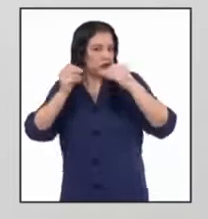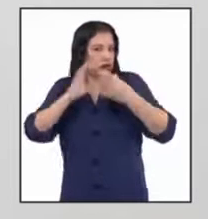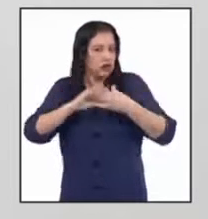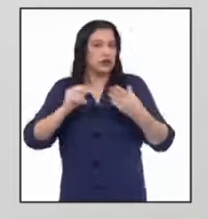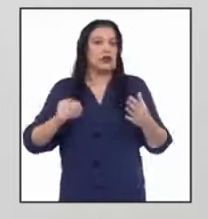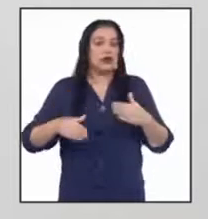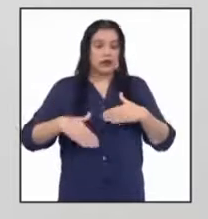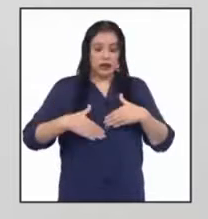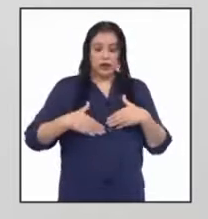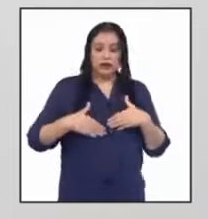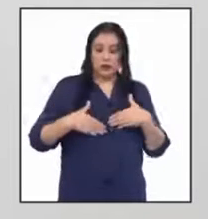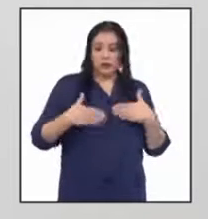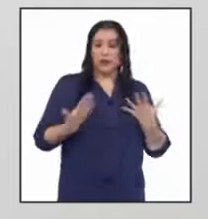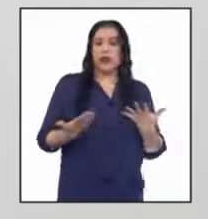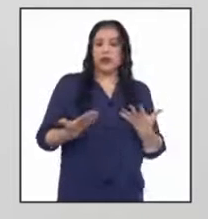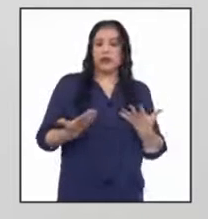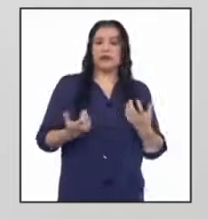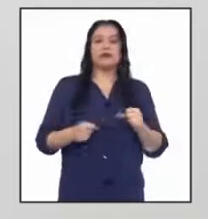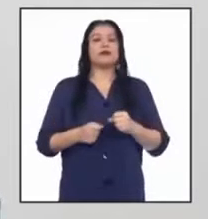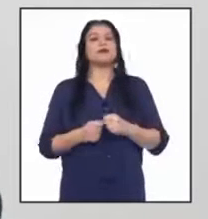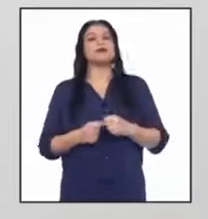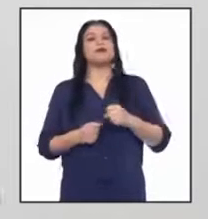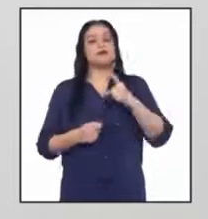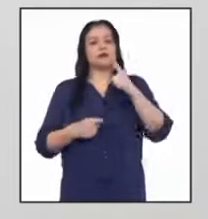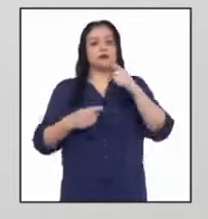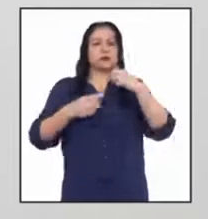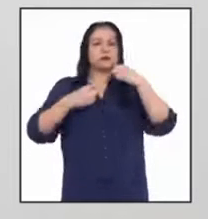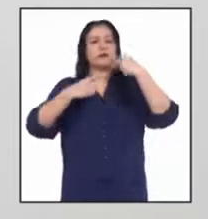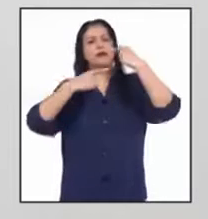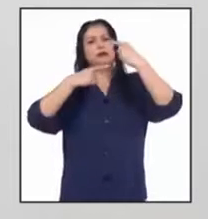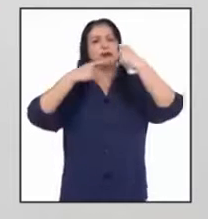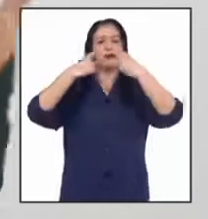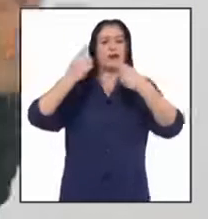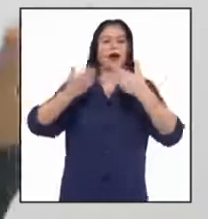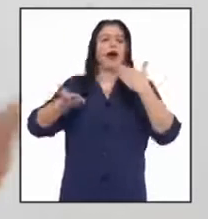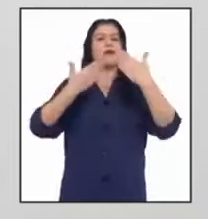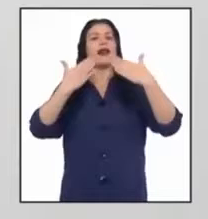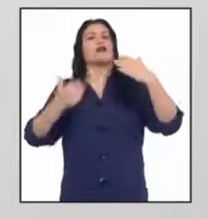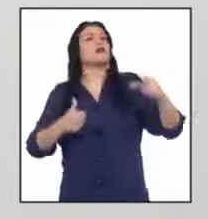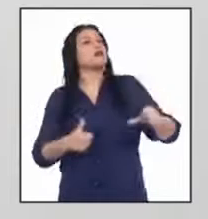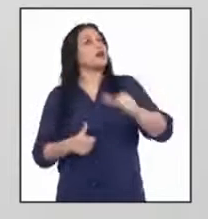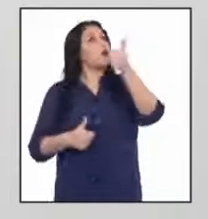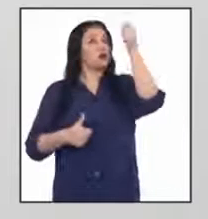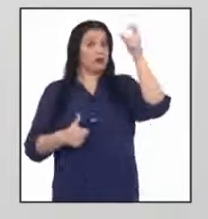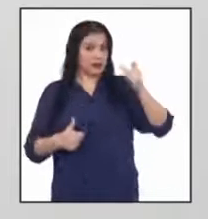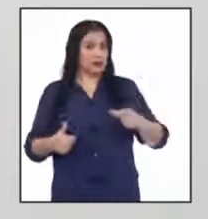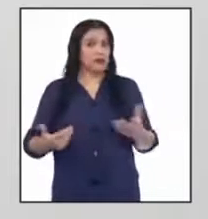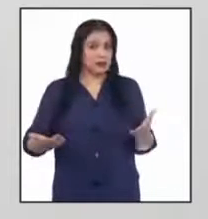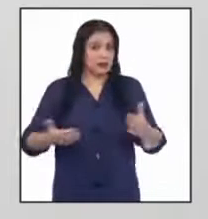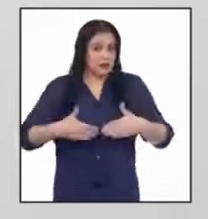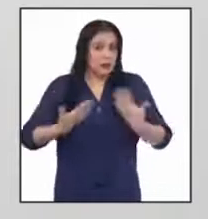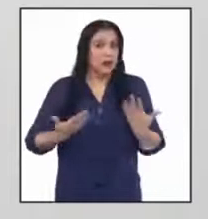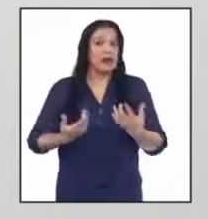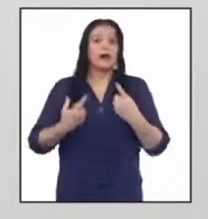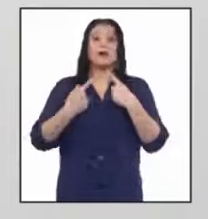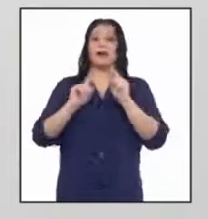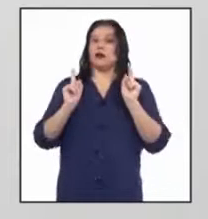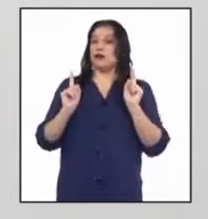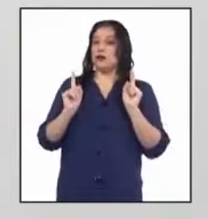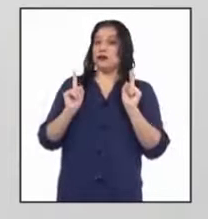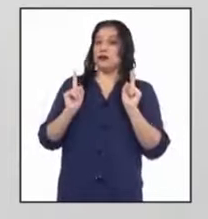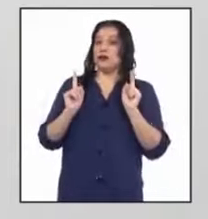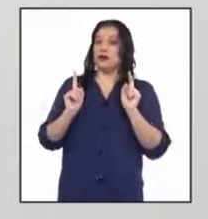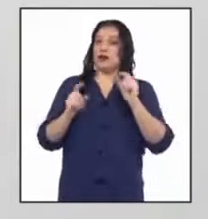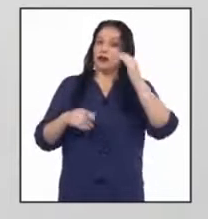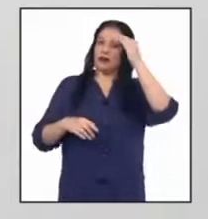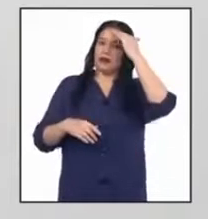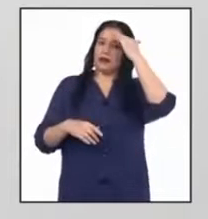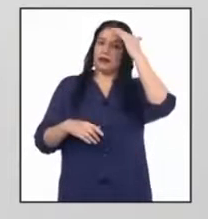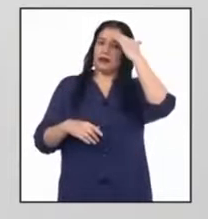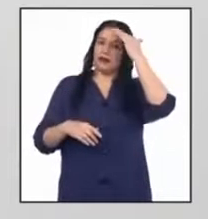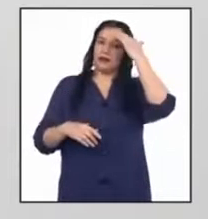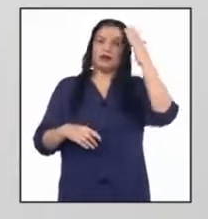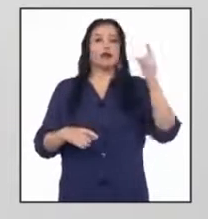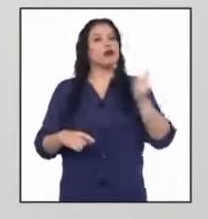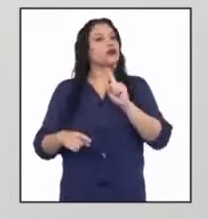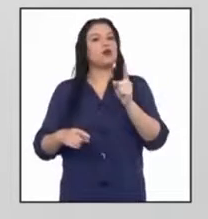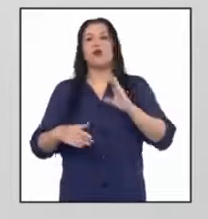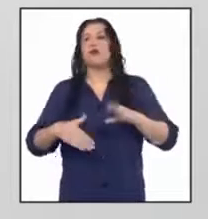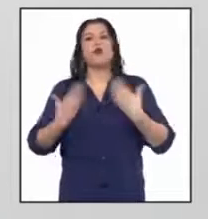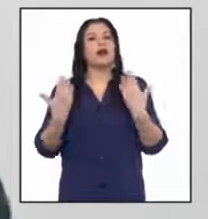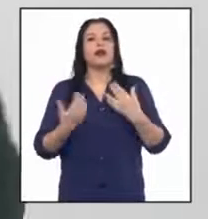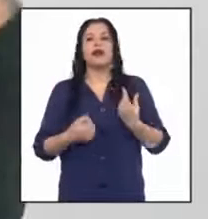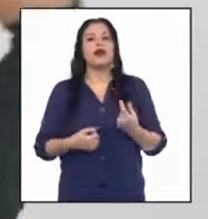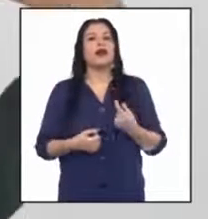hasta puede hacer un monólogo completo hablando sobre otra persona. Pero eso sí, ya sabemos que no